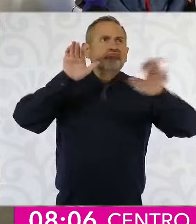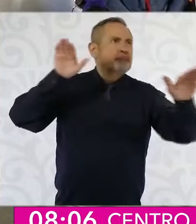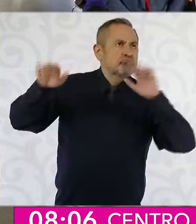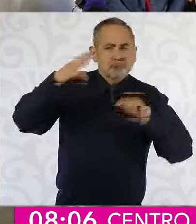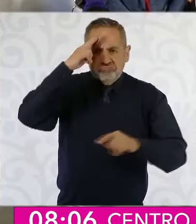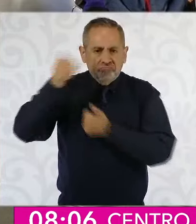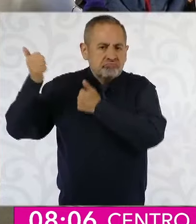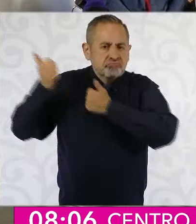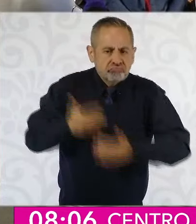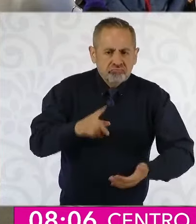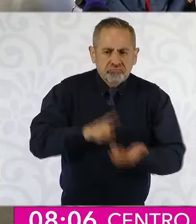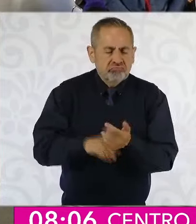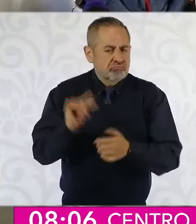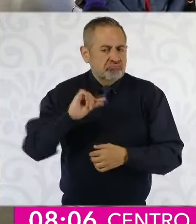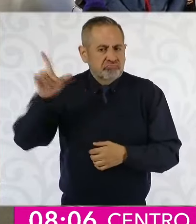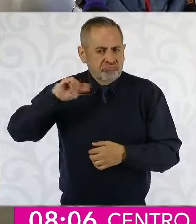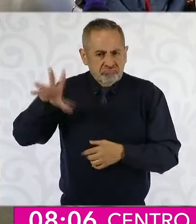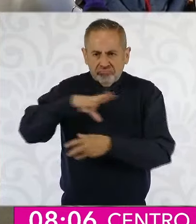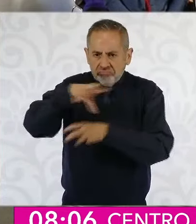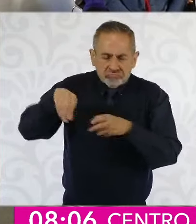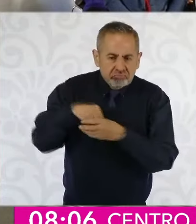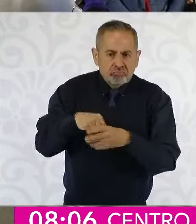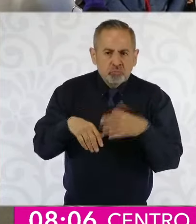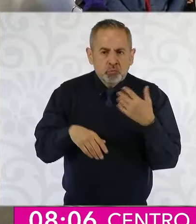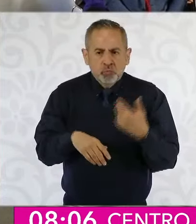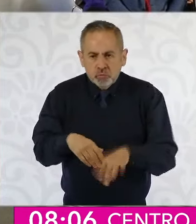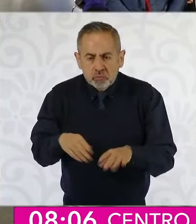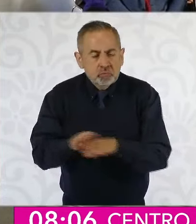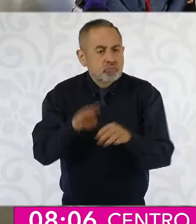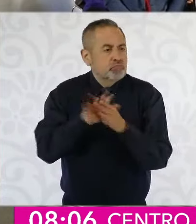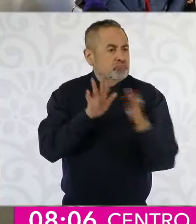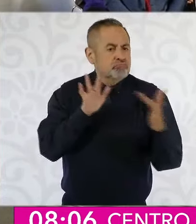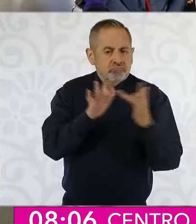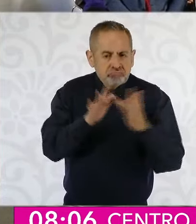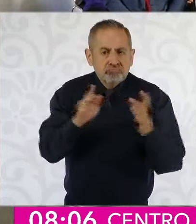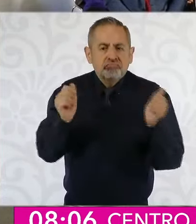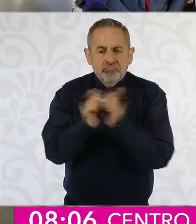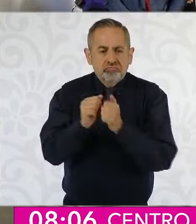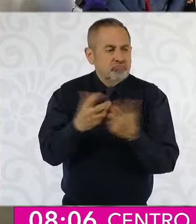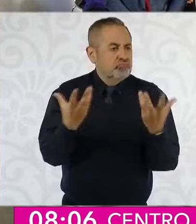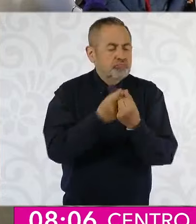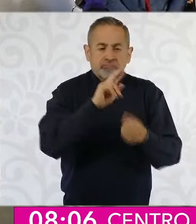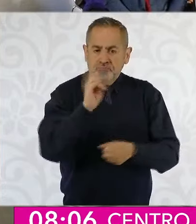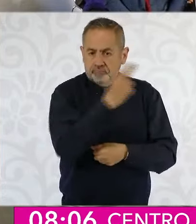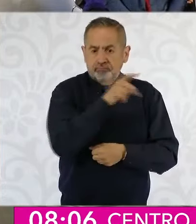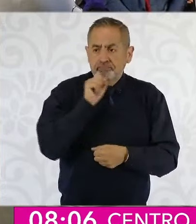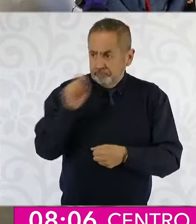a México con alto valor agregado y cómo podemos vincularlo con la academia.